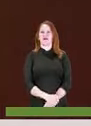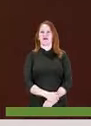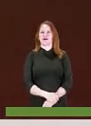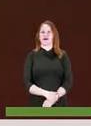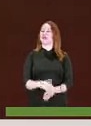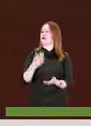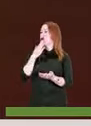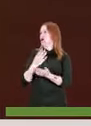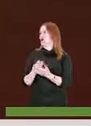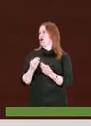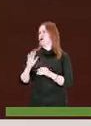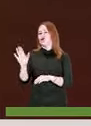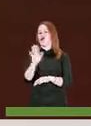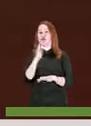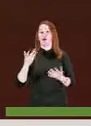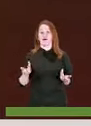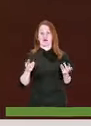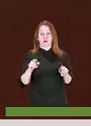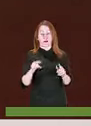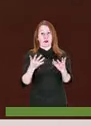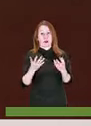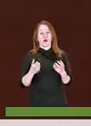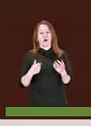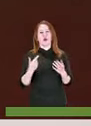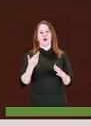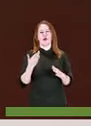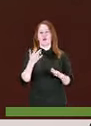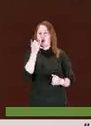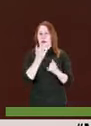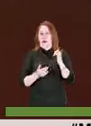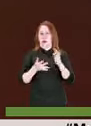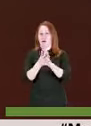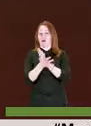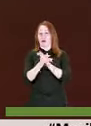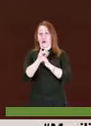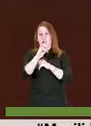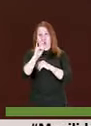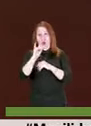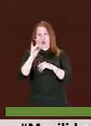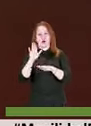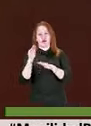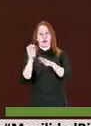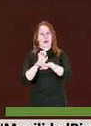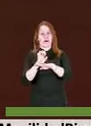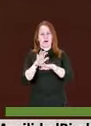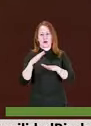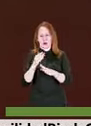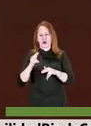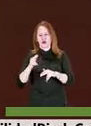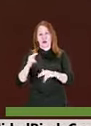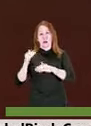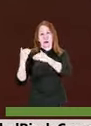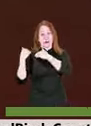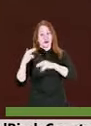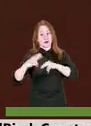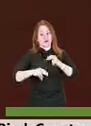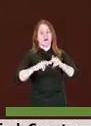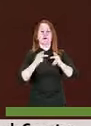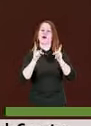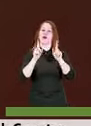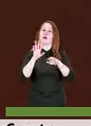contrario, muchas gracias a ustedes y algo que quiero dejar como mensaje final, porque el IDU es una entidad que tiene la responsabilidad de ejecutar estas obras, pero además tiene la